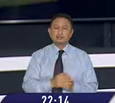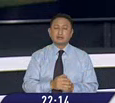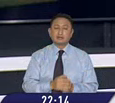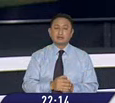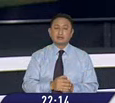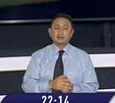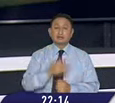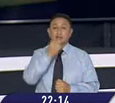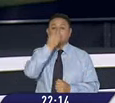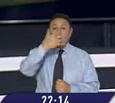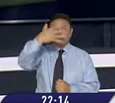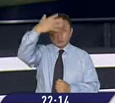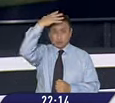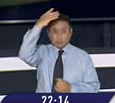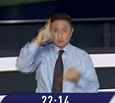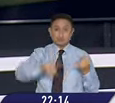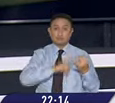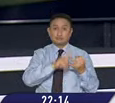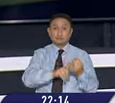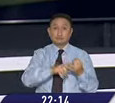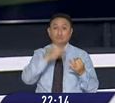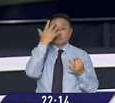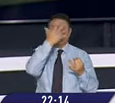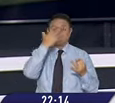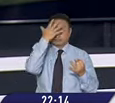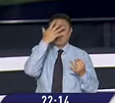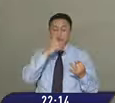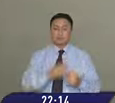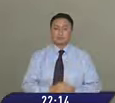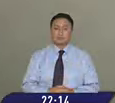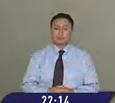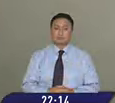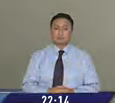de Santo Domingo de los Áchilas y Esmeraldas.